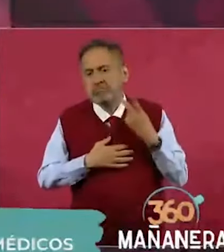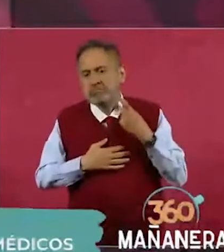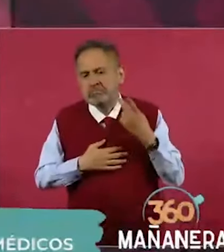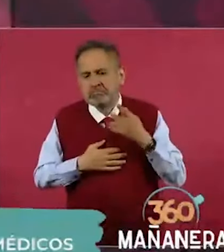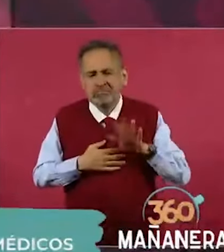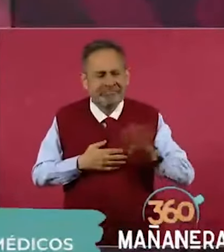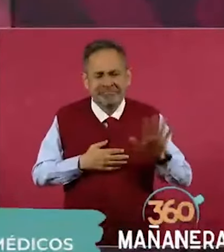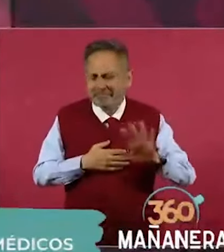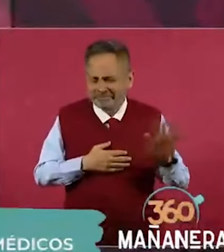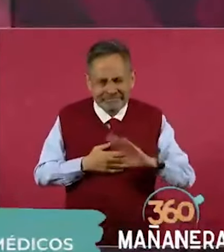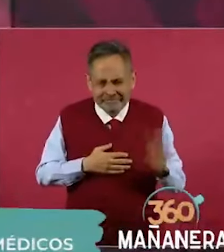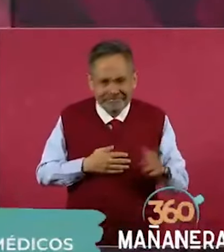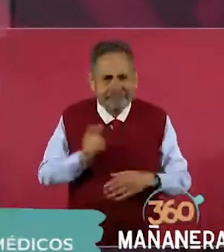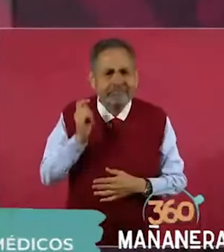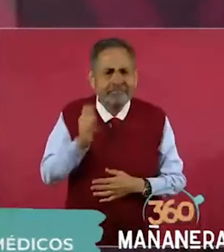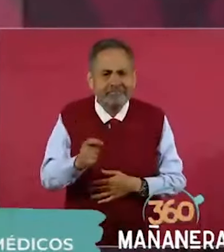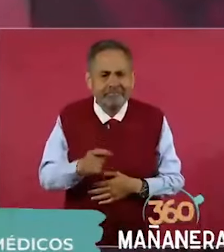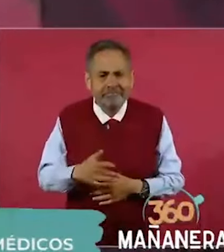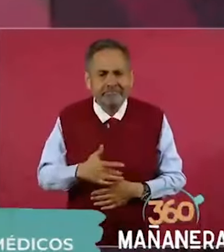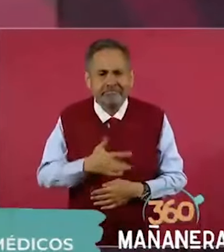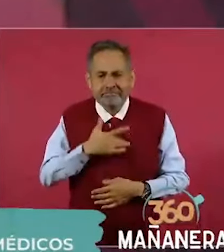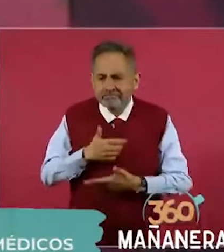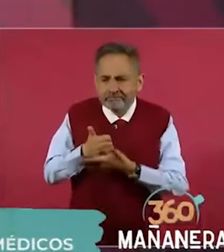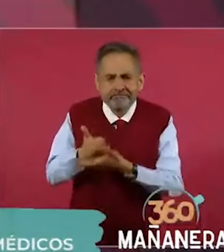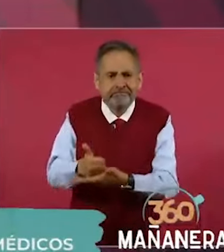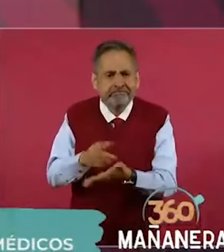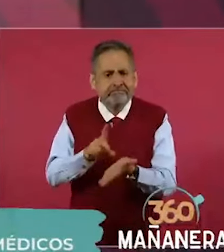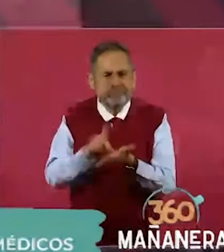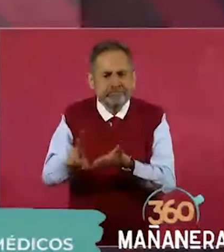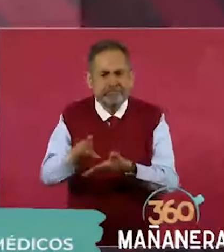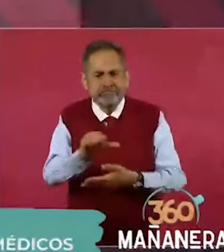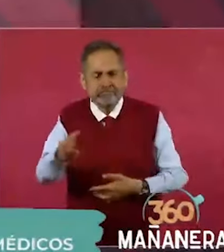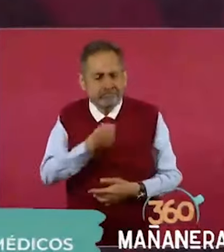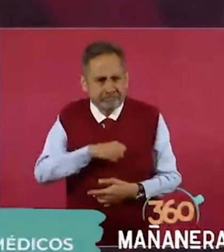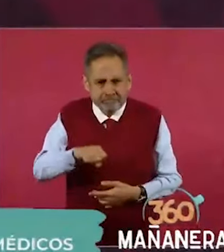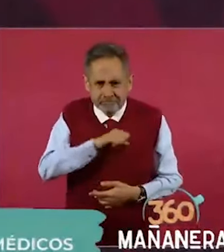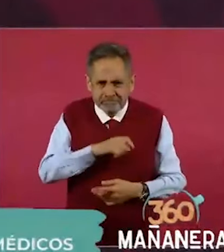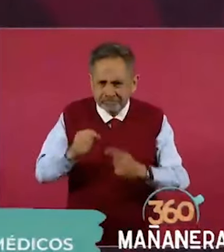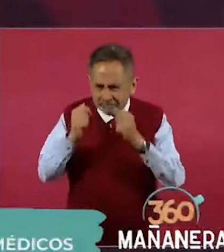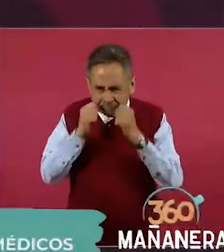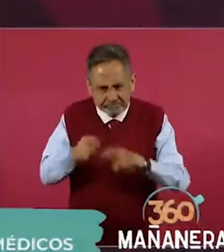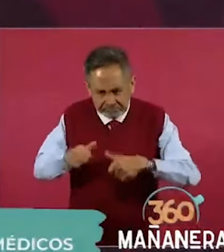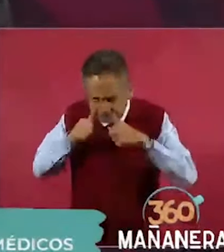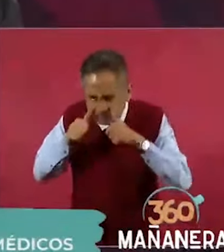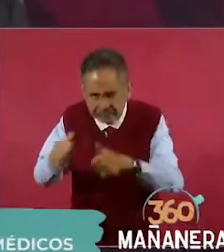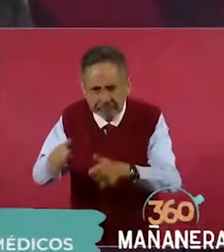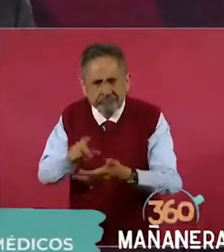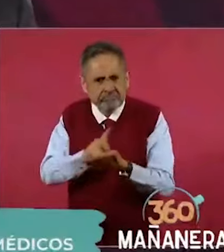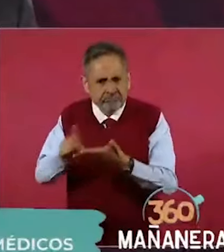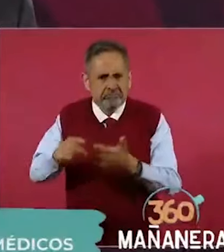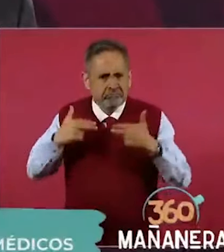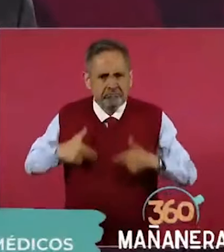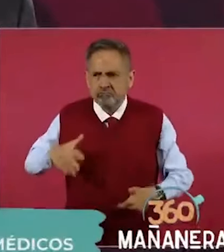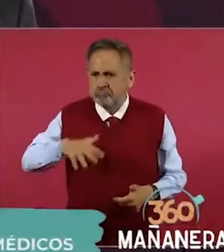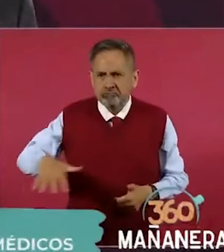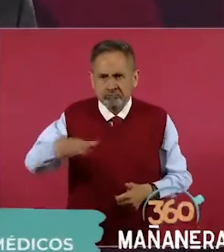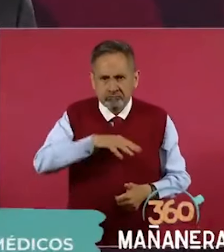político. Esto tiene que ver con el derecho a la salud, que es un derecho humano.